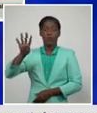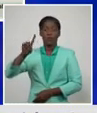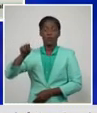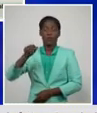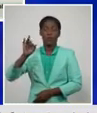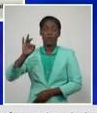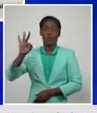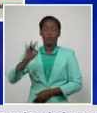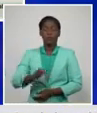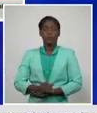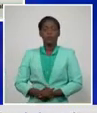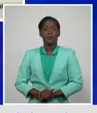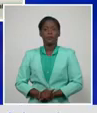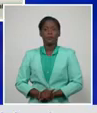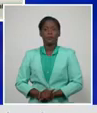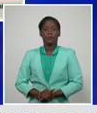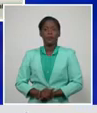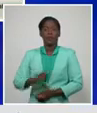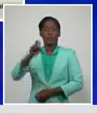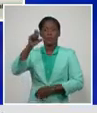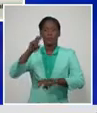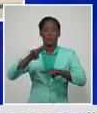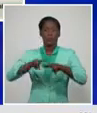414,8, Centro Habana